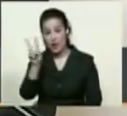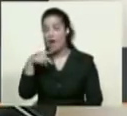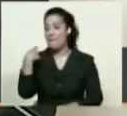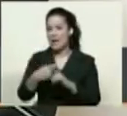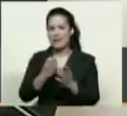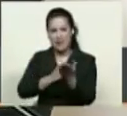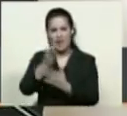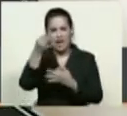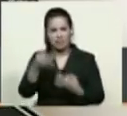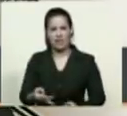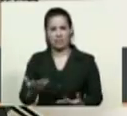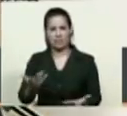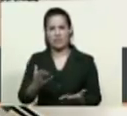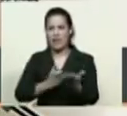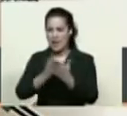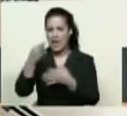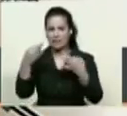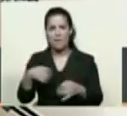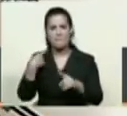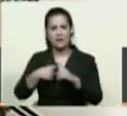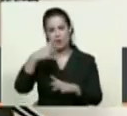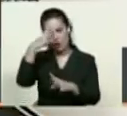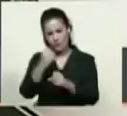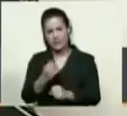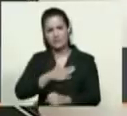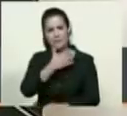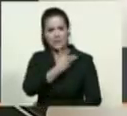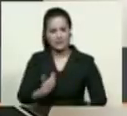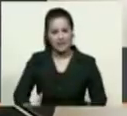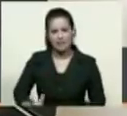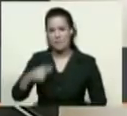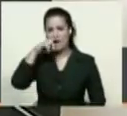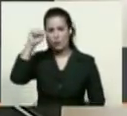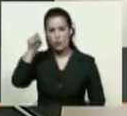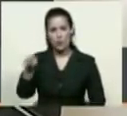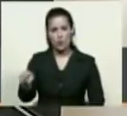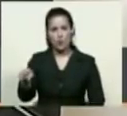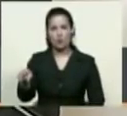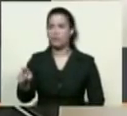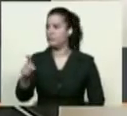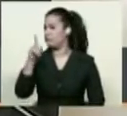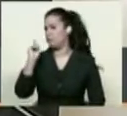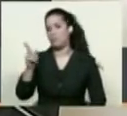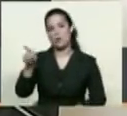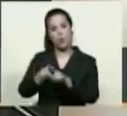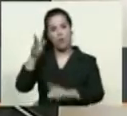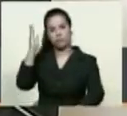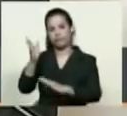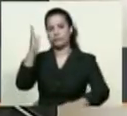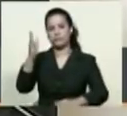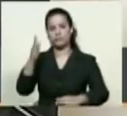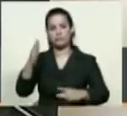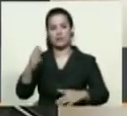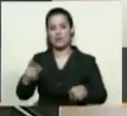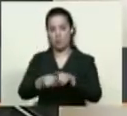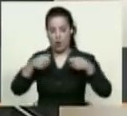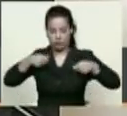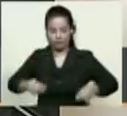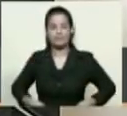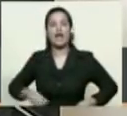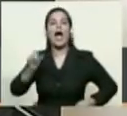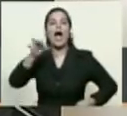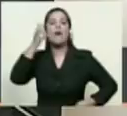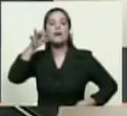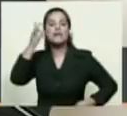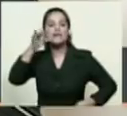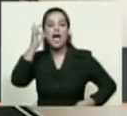lealtad y la confianza que el presidente Nicolás Maduro le depositó, les espera de vestimenta una braga amarilla y